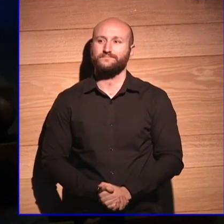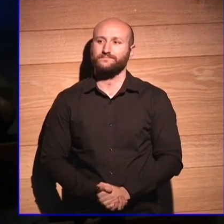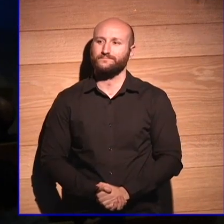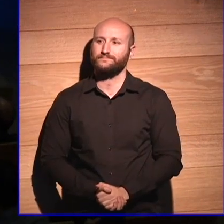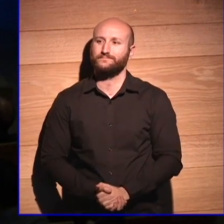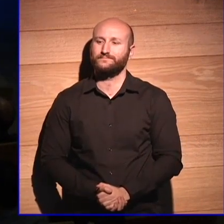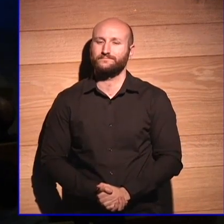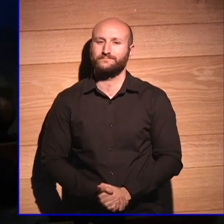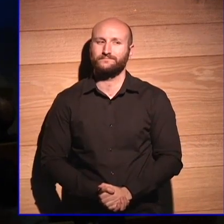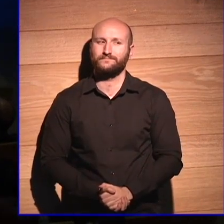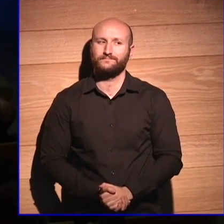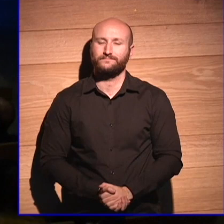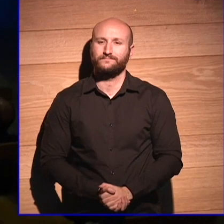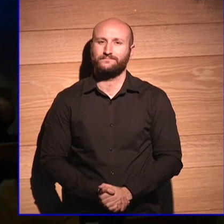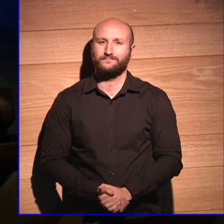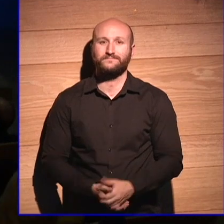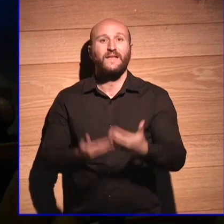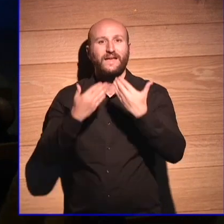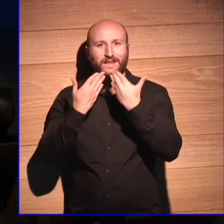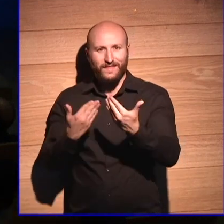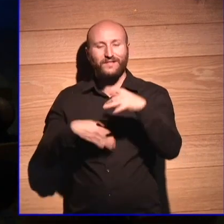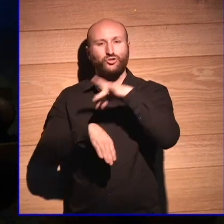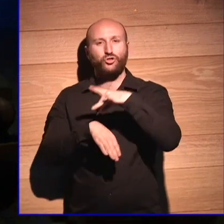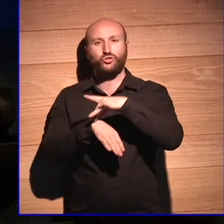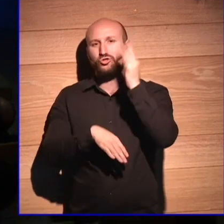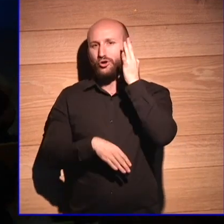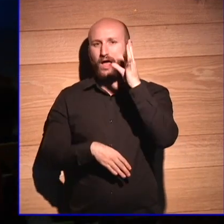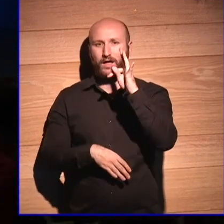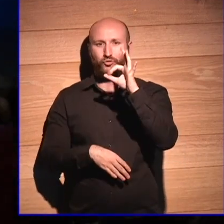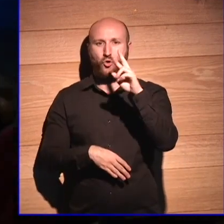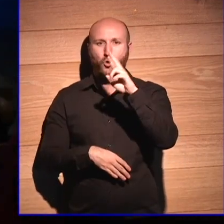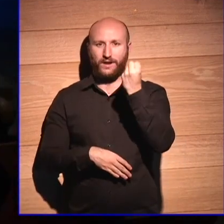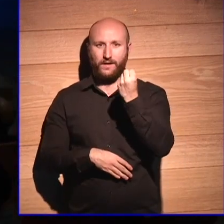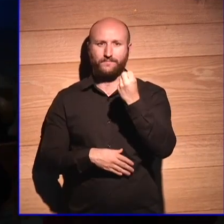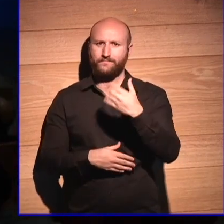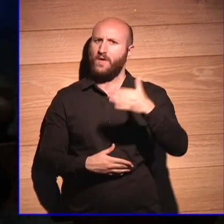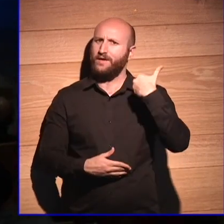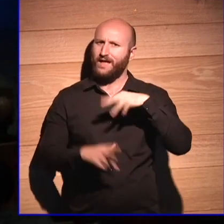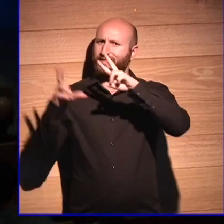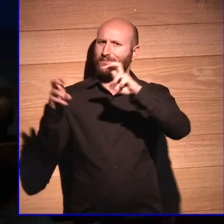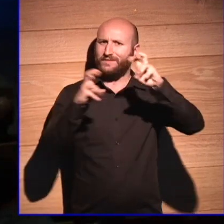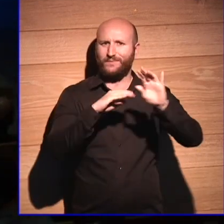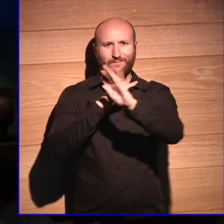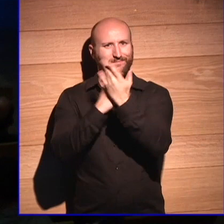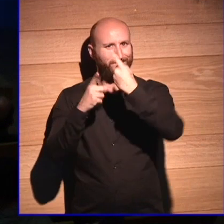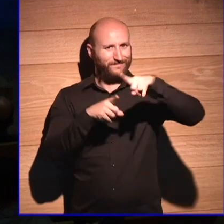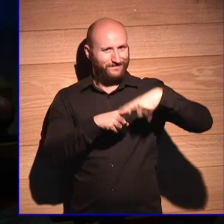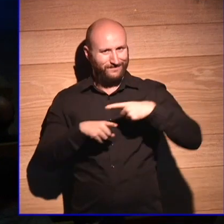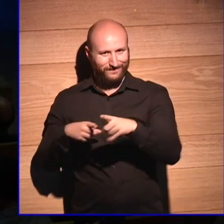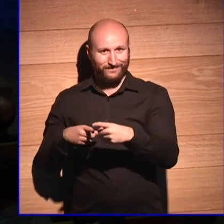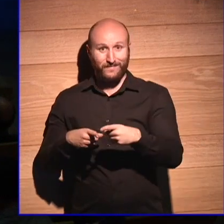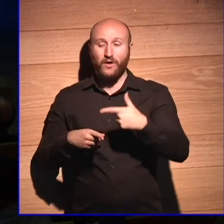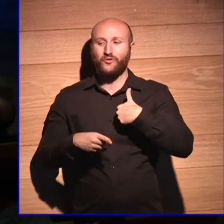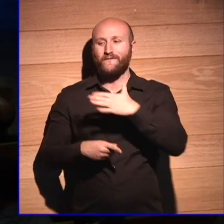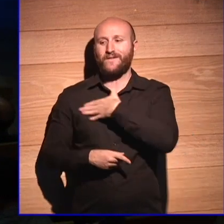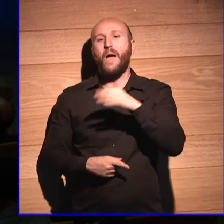Hola. Muchas gracias, doctora Torra. Bueno, pues se han planteado varias cuestiones. La pregunta que yo quería